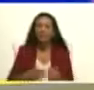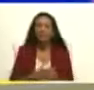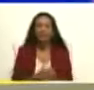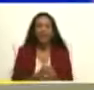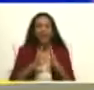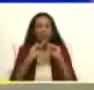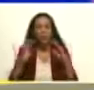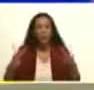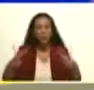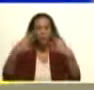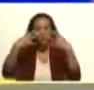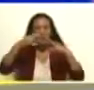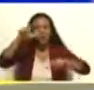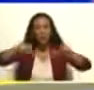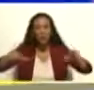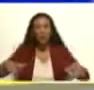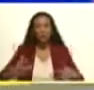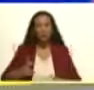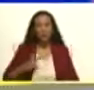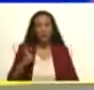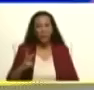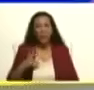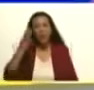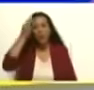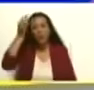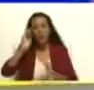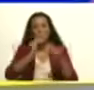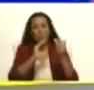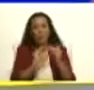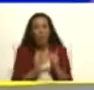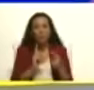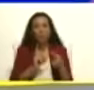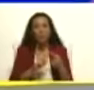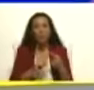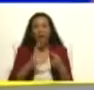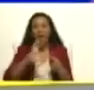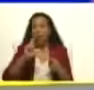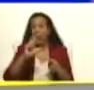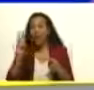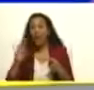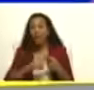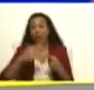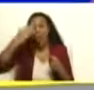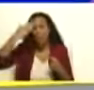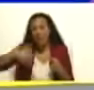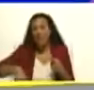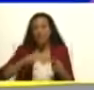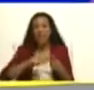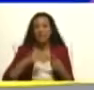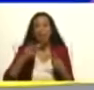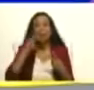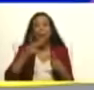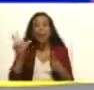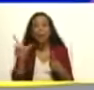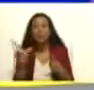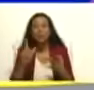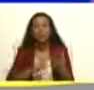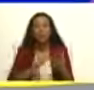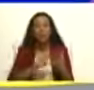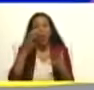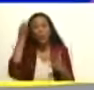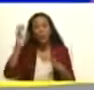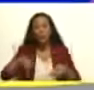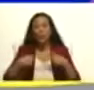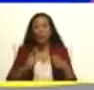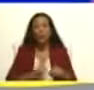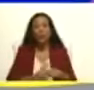a todos los presentes en este acto, consejos comunales, a los CLAC, a la milicia, al partido, a los movimientos, al Congreso de la